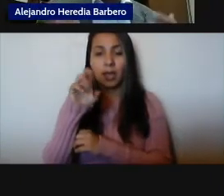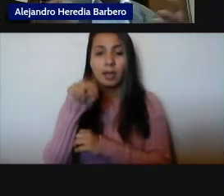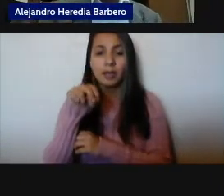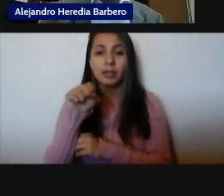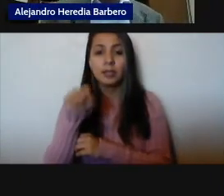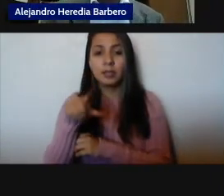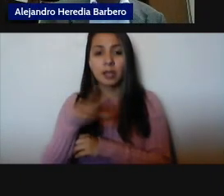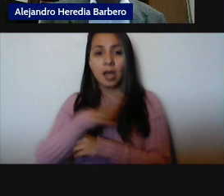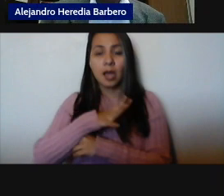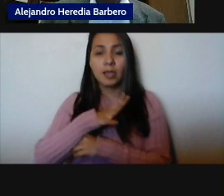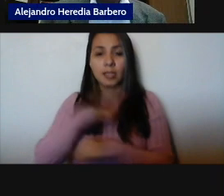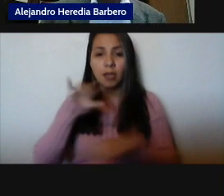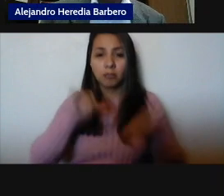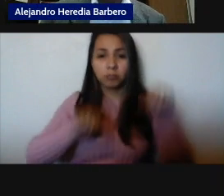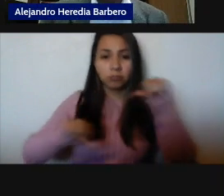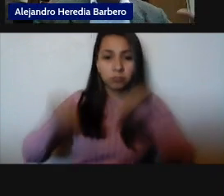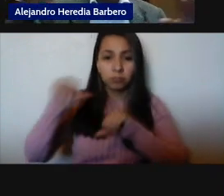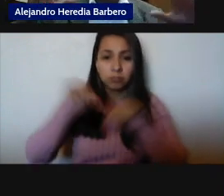los resultados de su experimento.